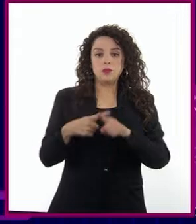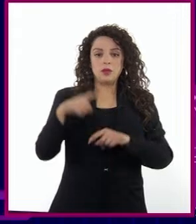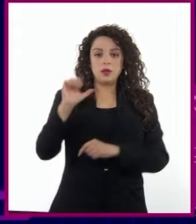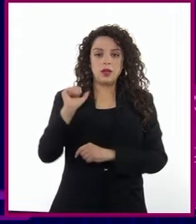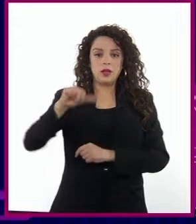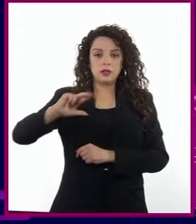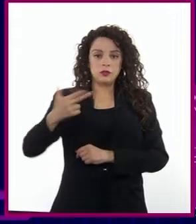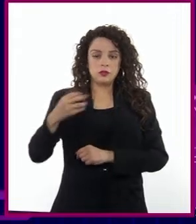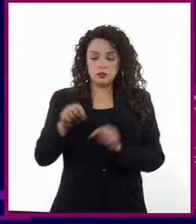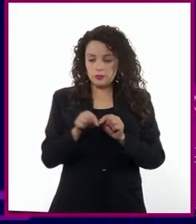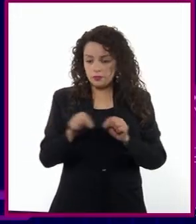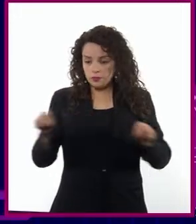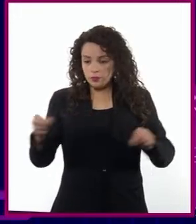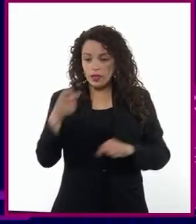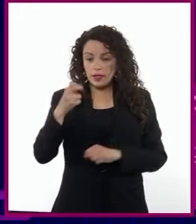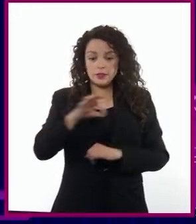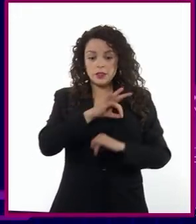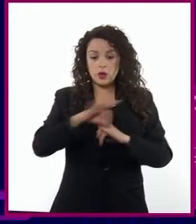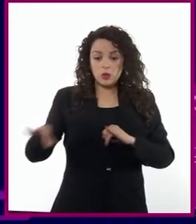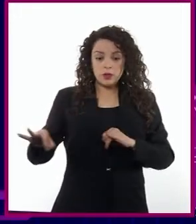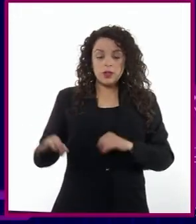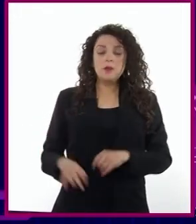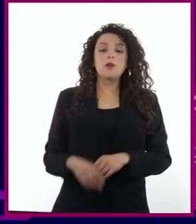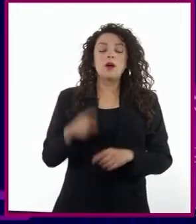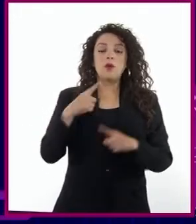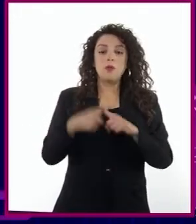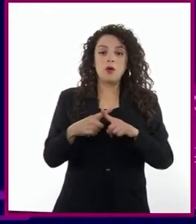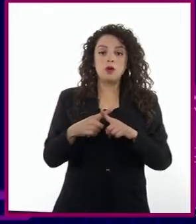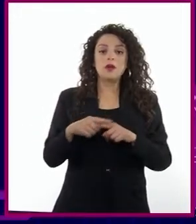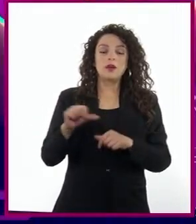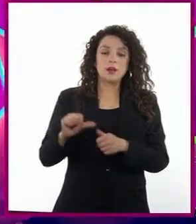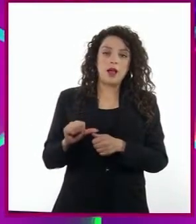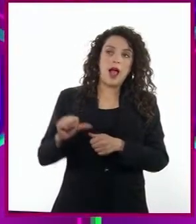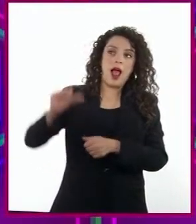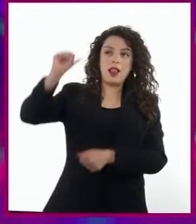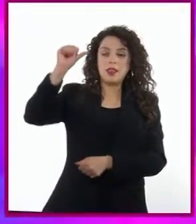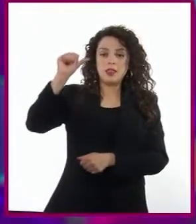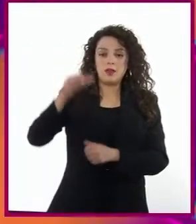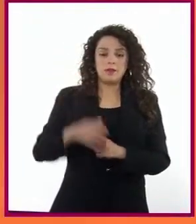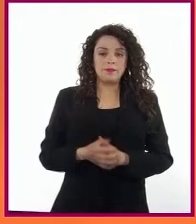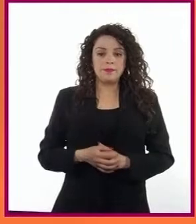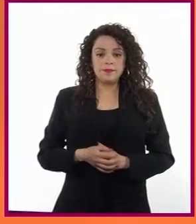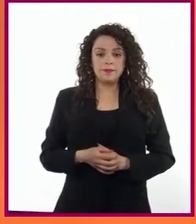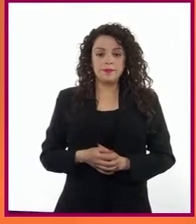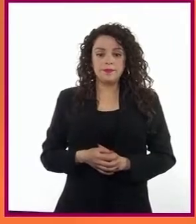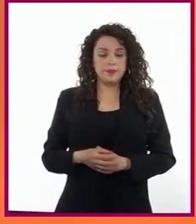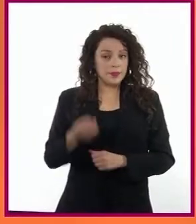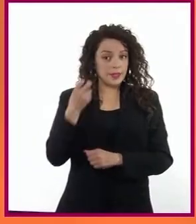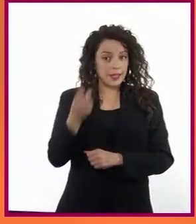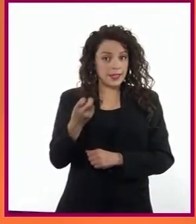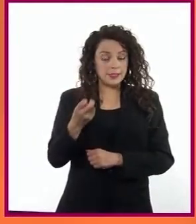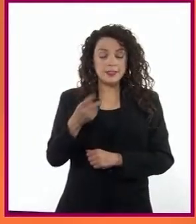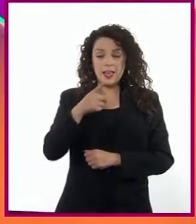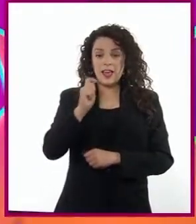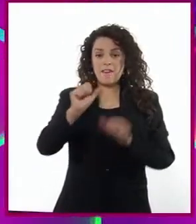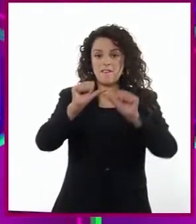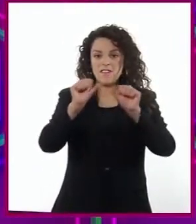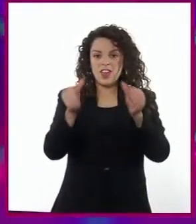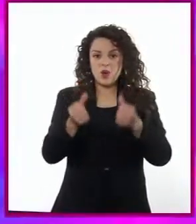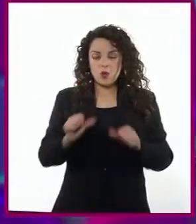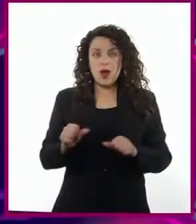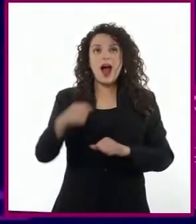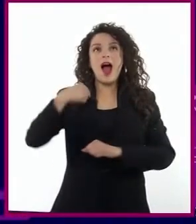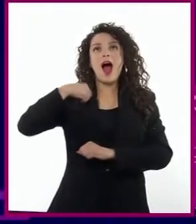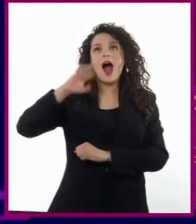para finalmente multiplicar lo obtenido por la altura de dicha figura. Abordando este tipo de figura, esto me